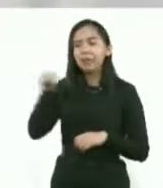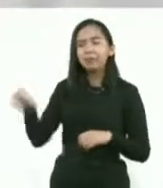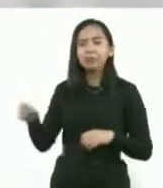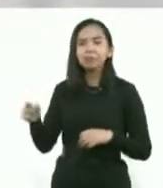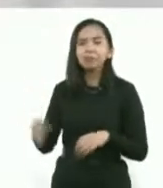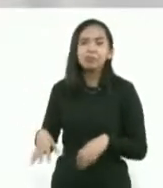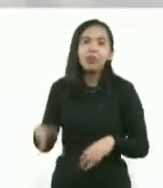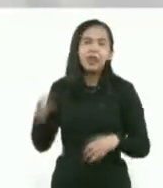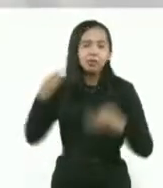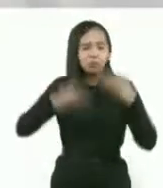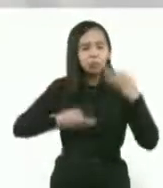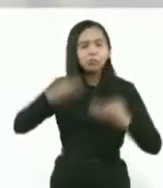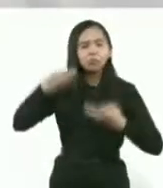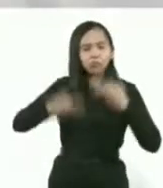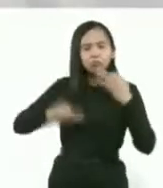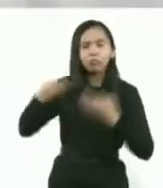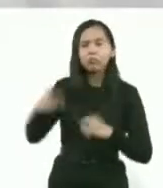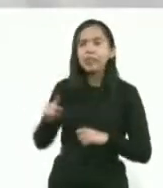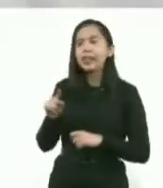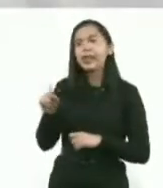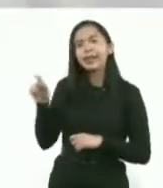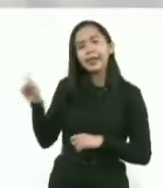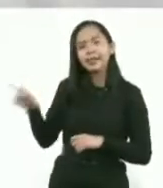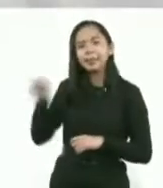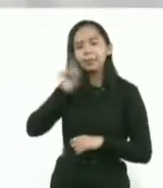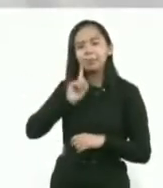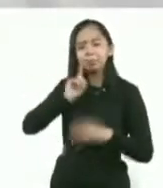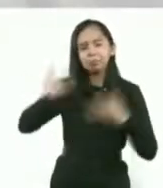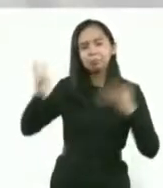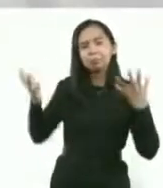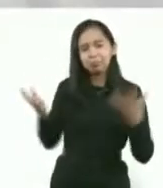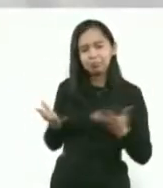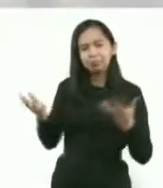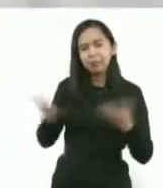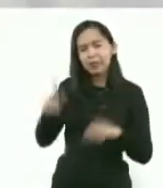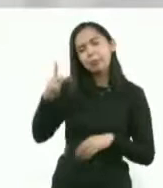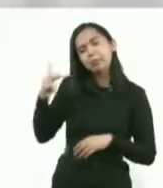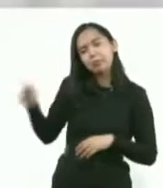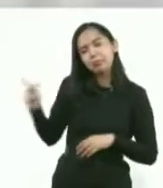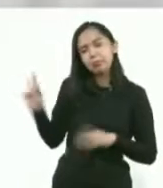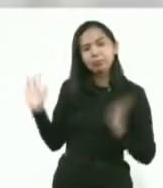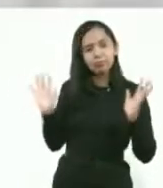determinar. Entonces, es una actuación de ella que